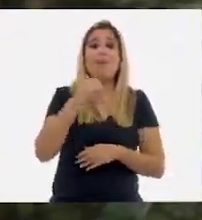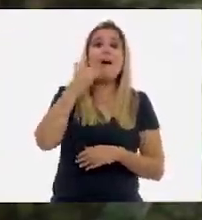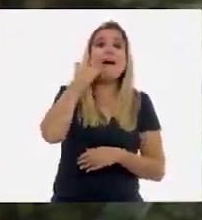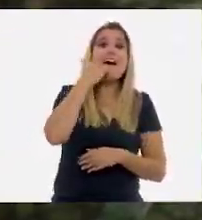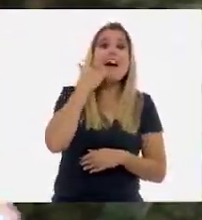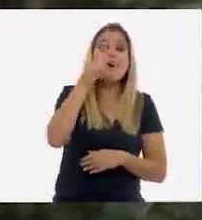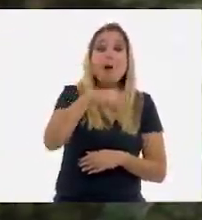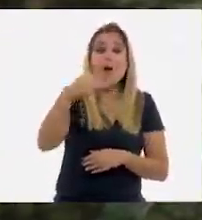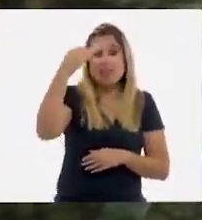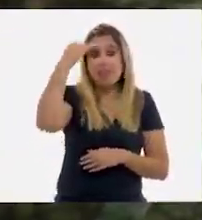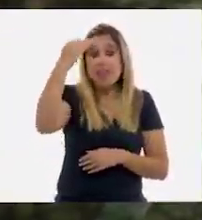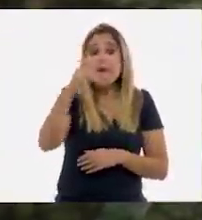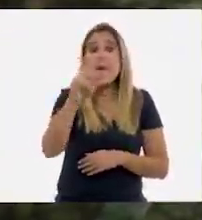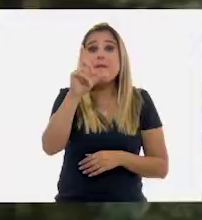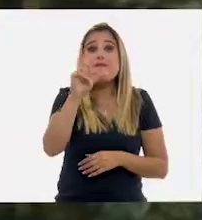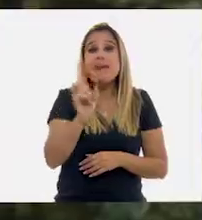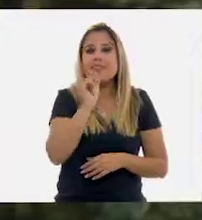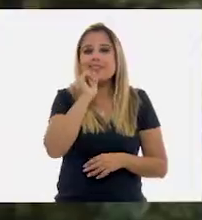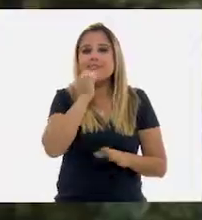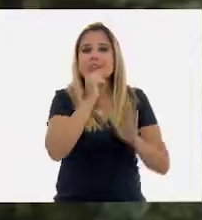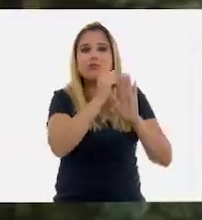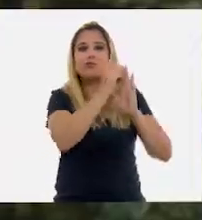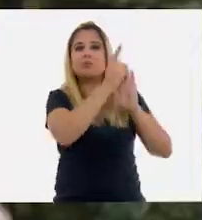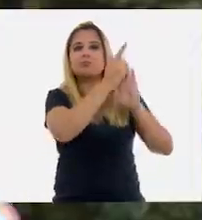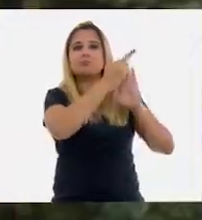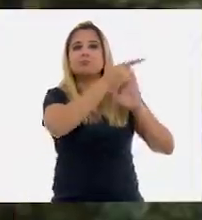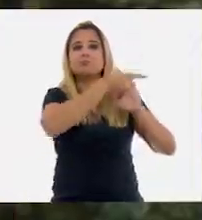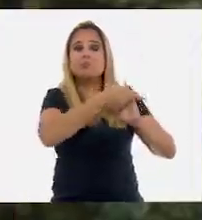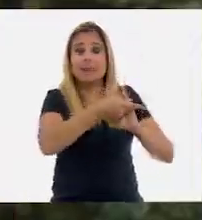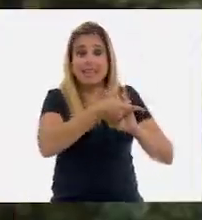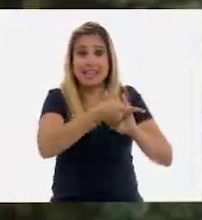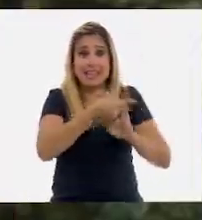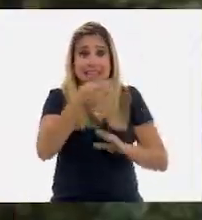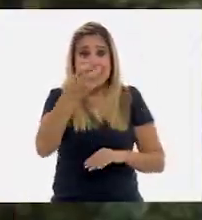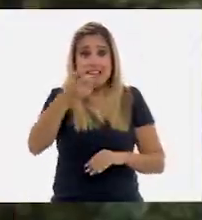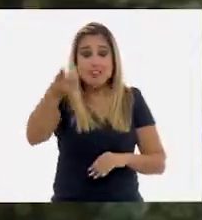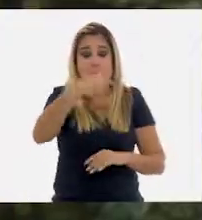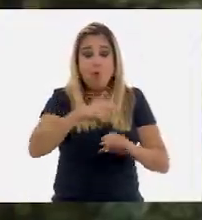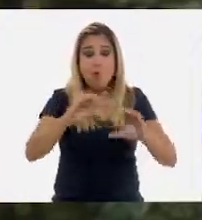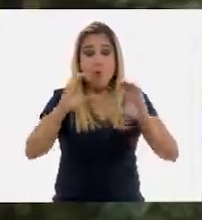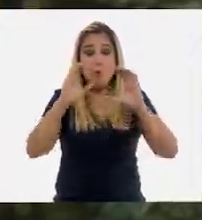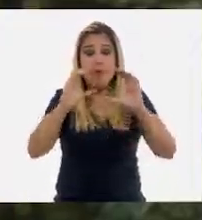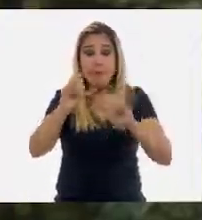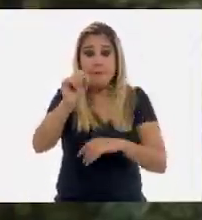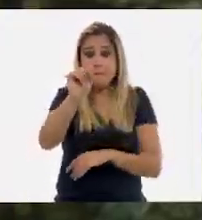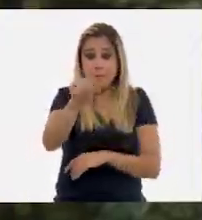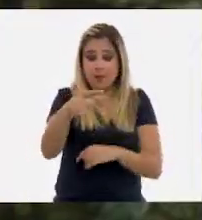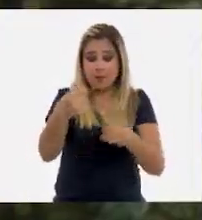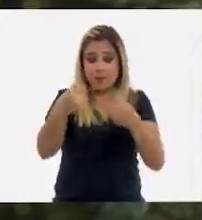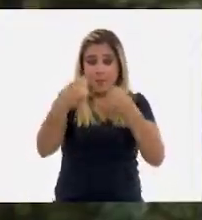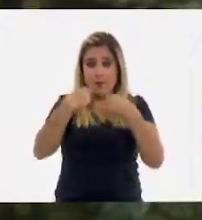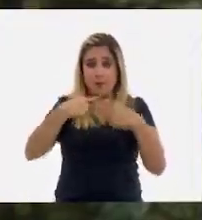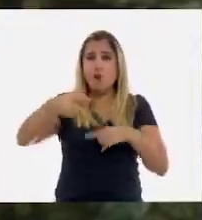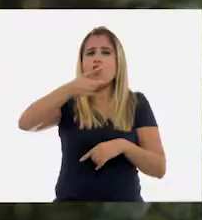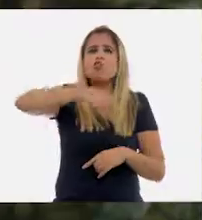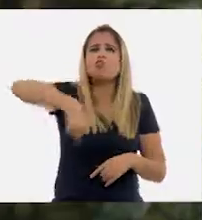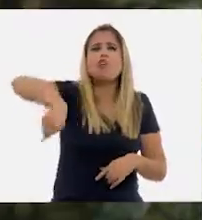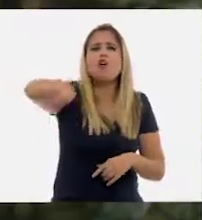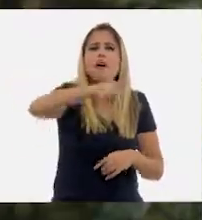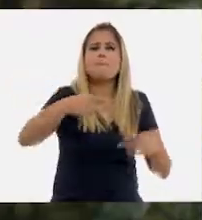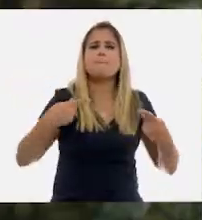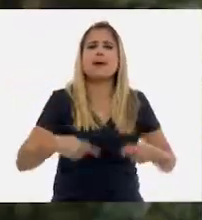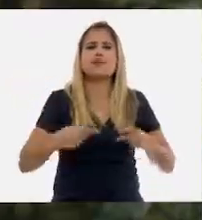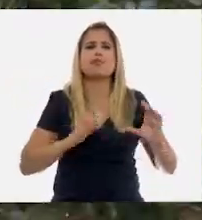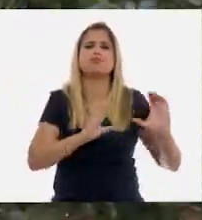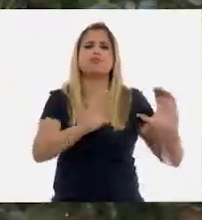jabón durante 20 segundos. Así te proteges tú y proteges a todas las personas que